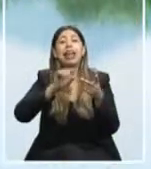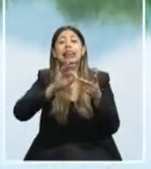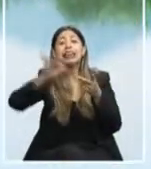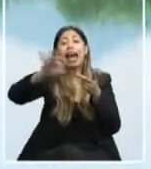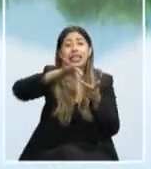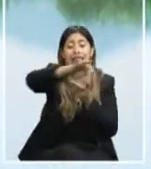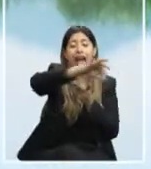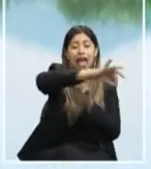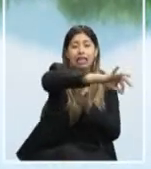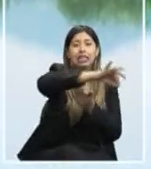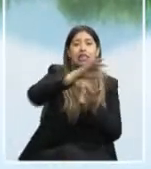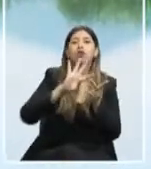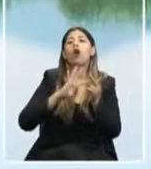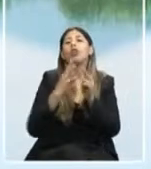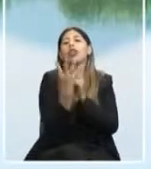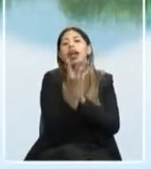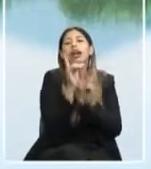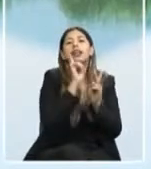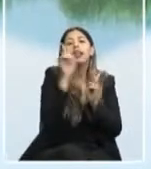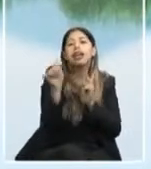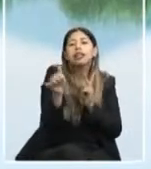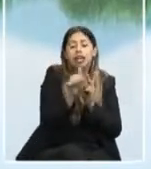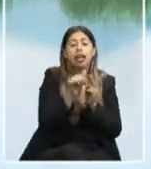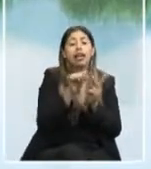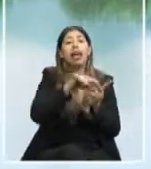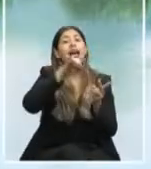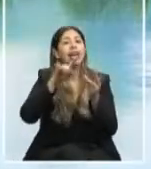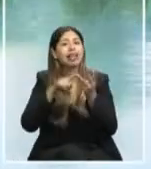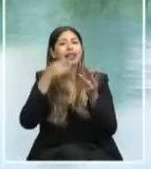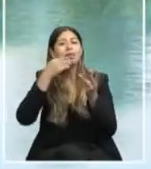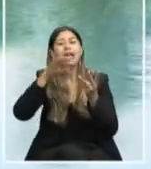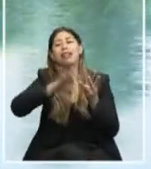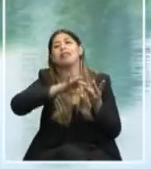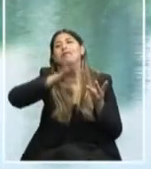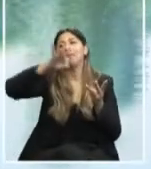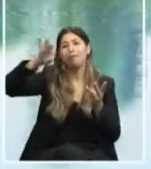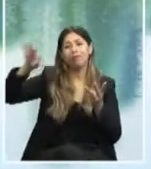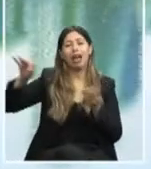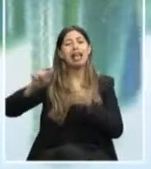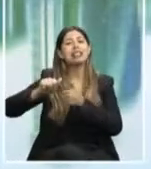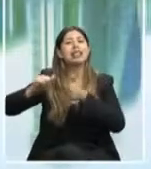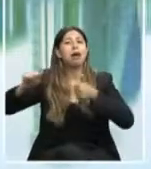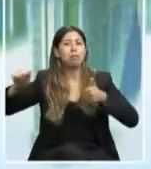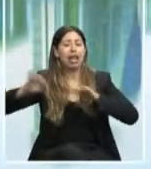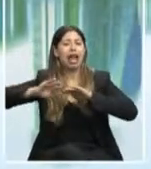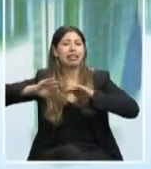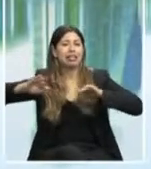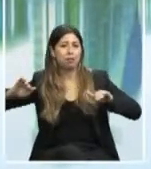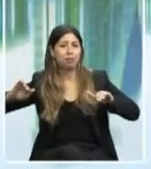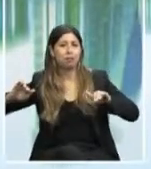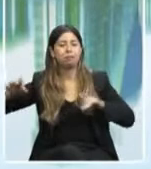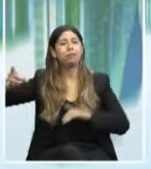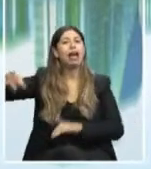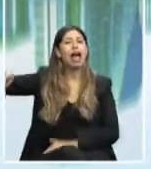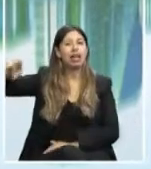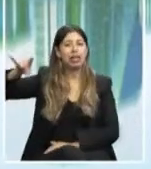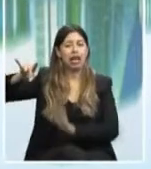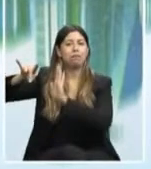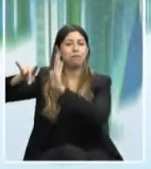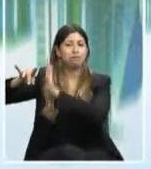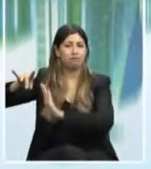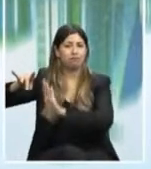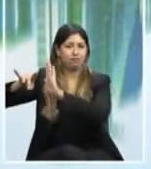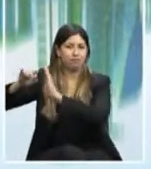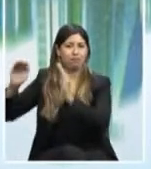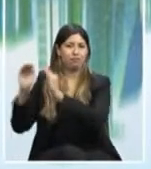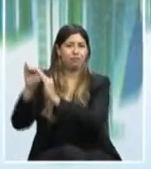2020 con menos de 100 muertos y un relativo control de la pandemia, como destacaban muchos medios internacionales.